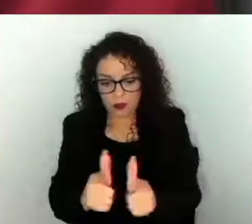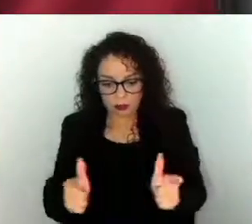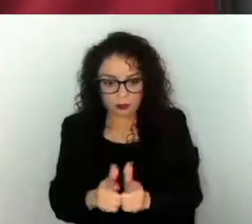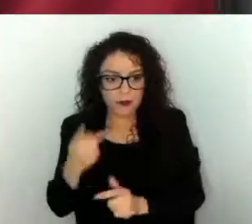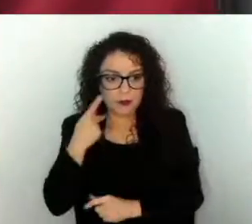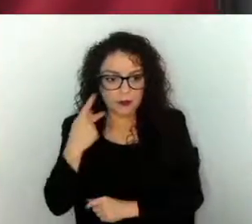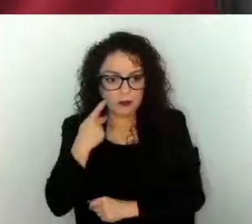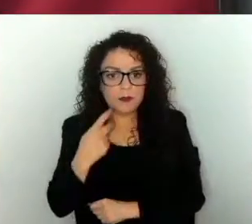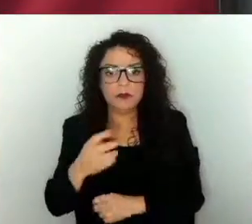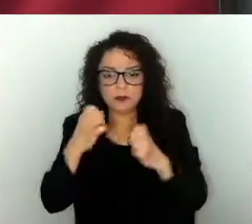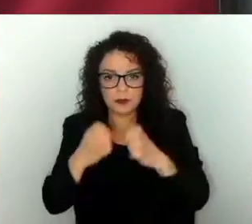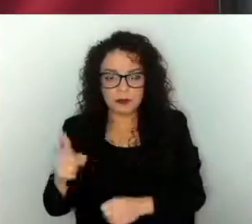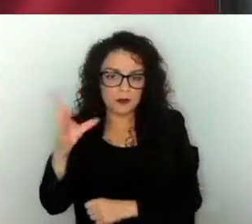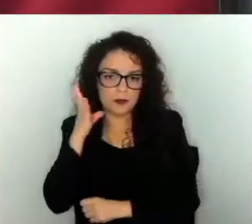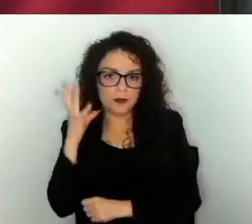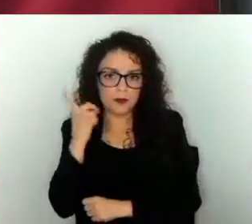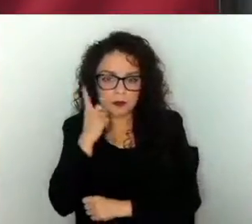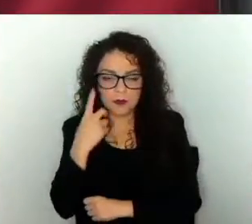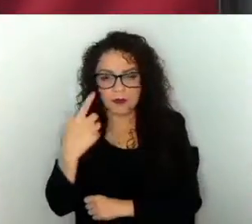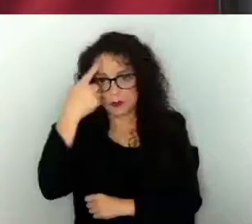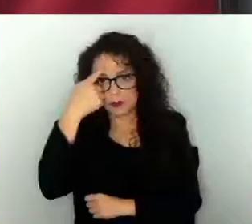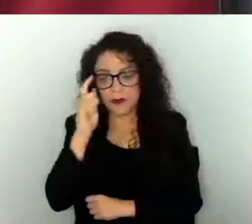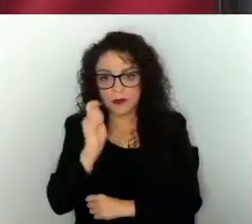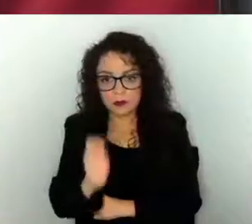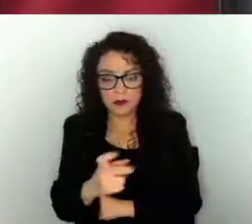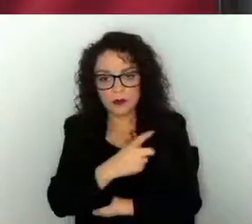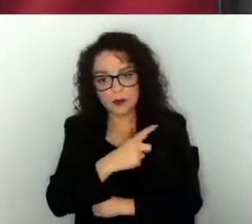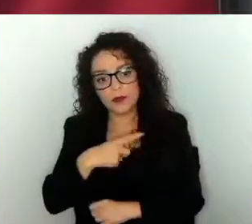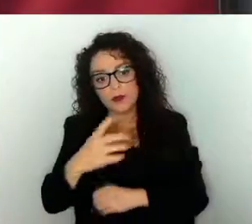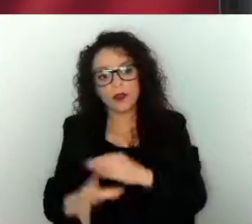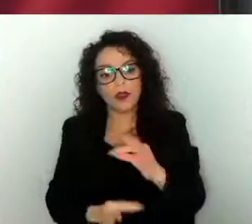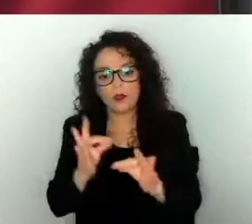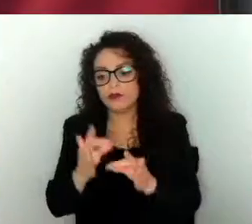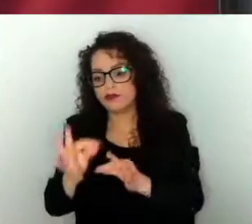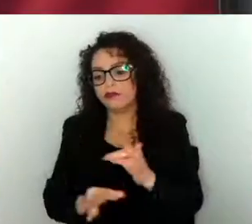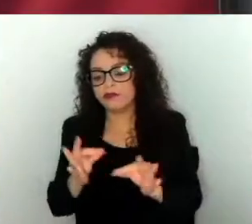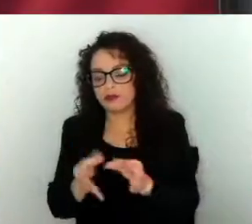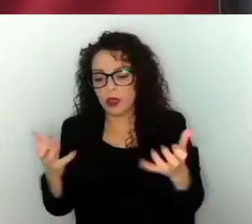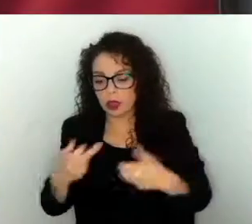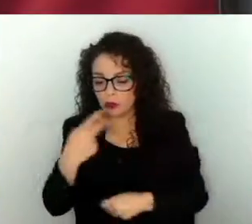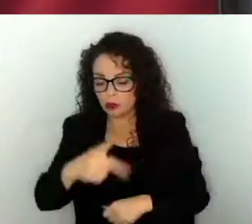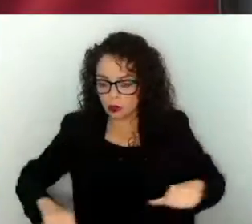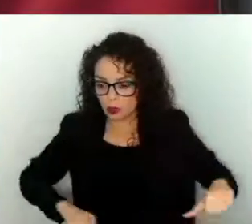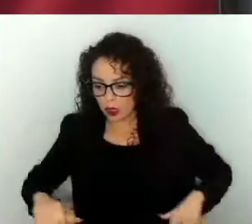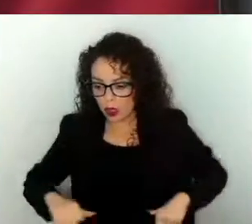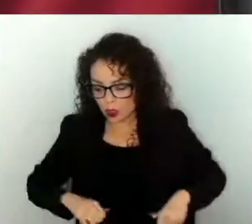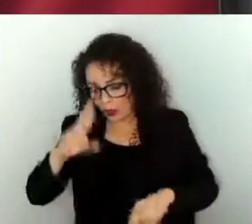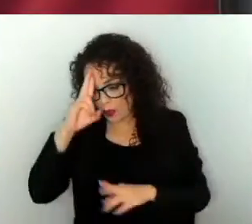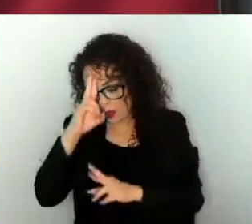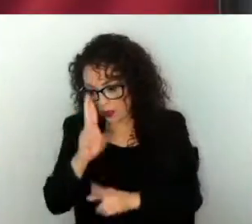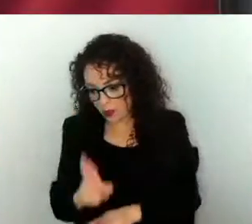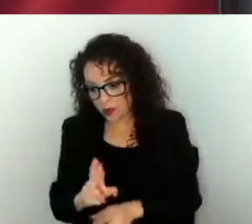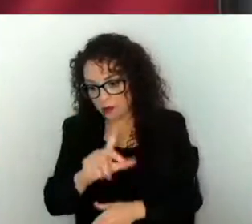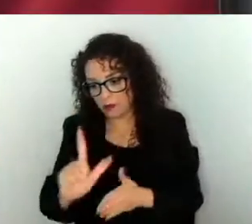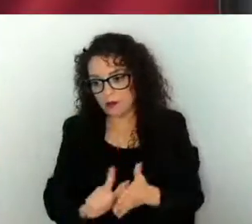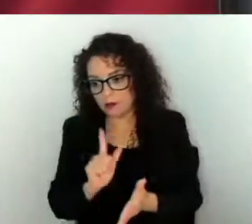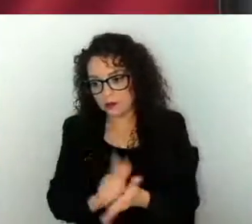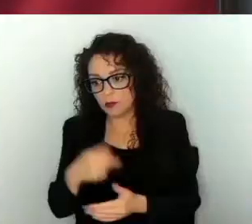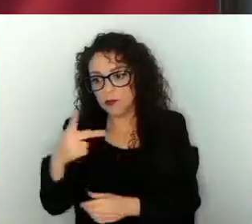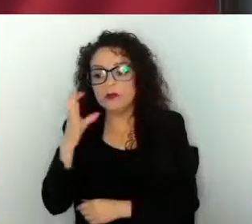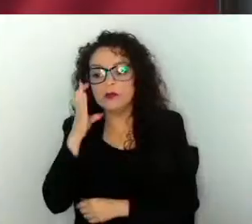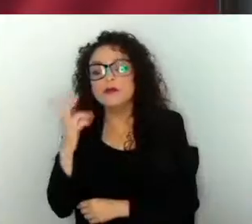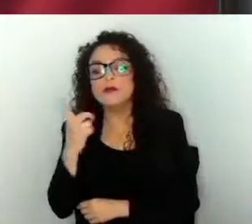legislatura y busca coadyuvar en el cumplimiento de las funciones que correspondan a la legislatura, facilitando la integración